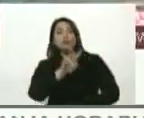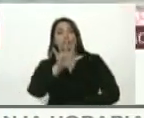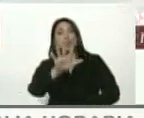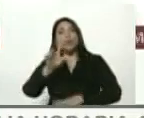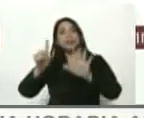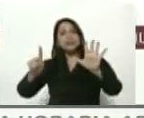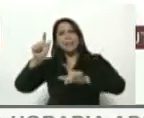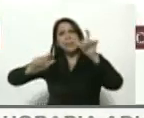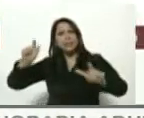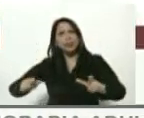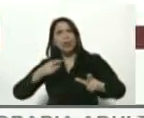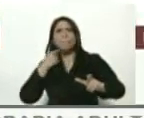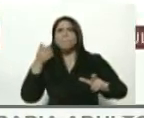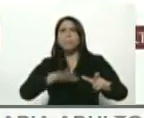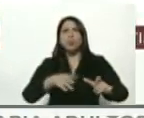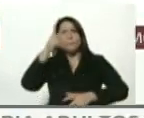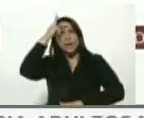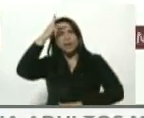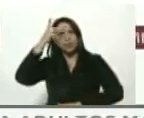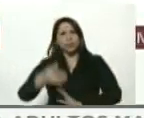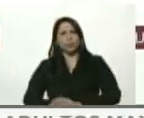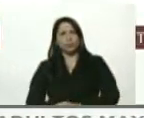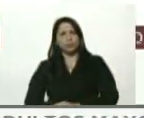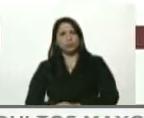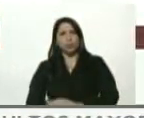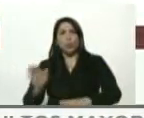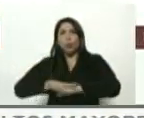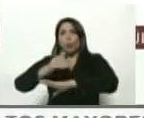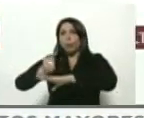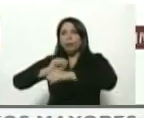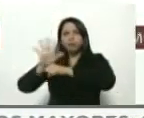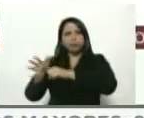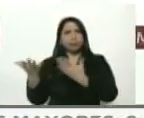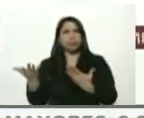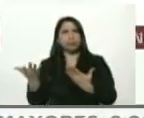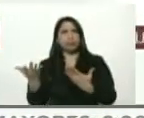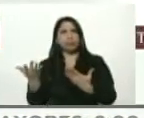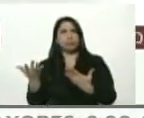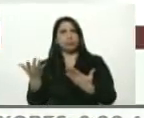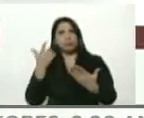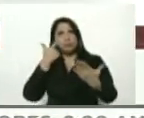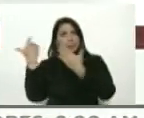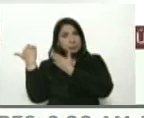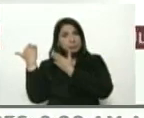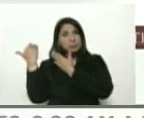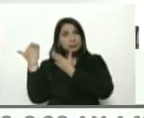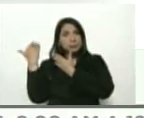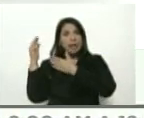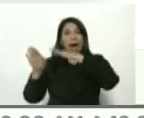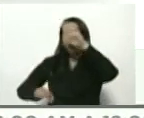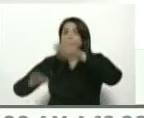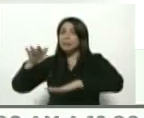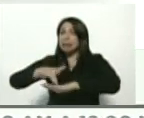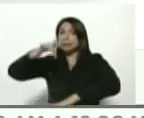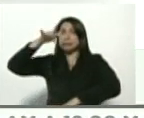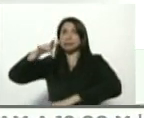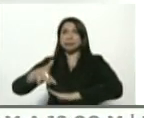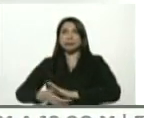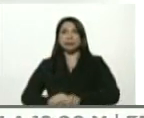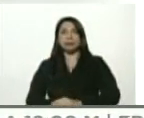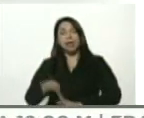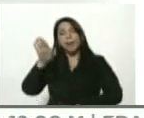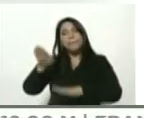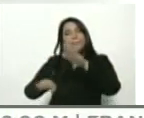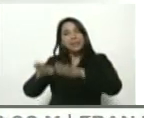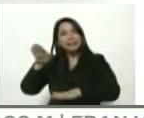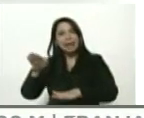256 personas fallecieron en Perú a causa del COVID-19. Y a pesar de la gravedad, a